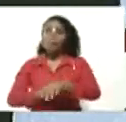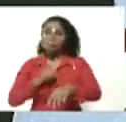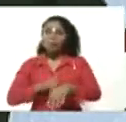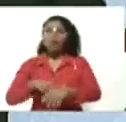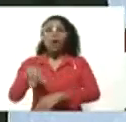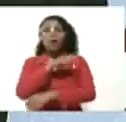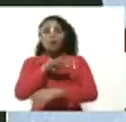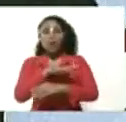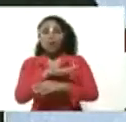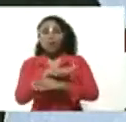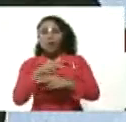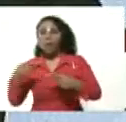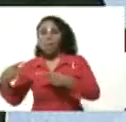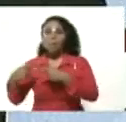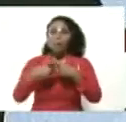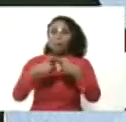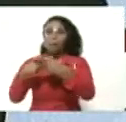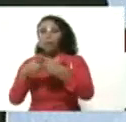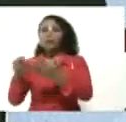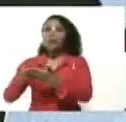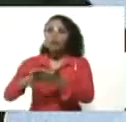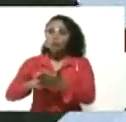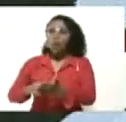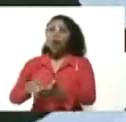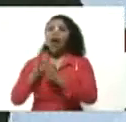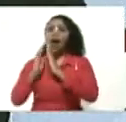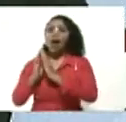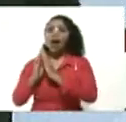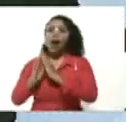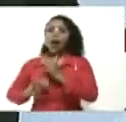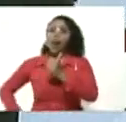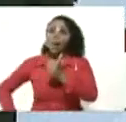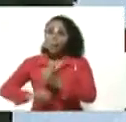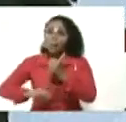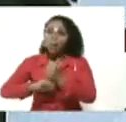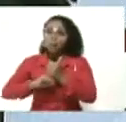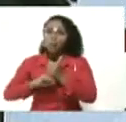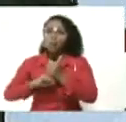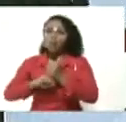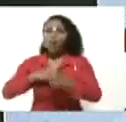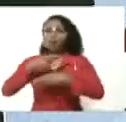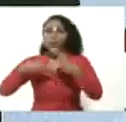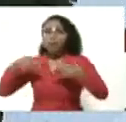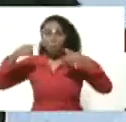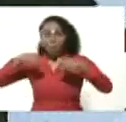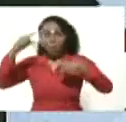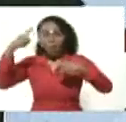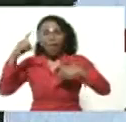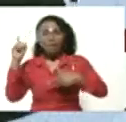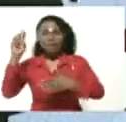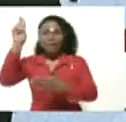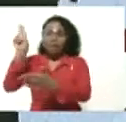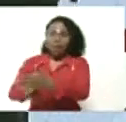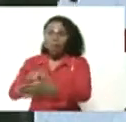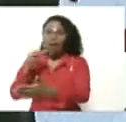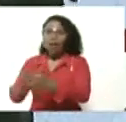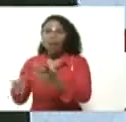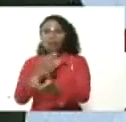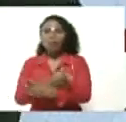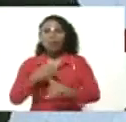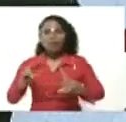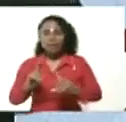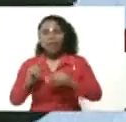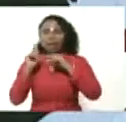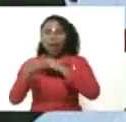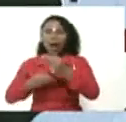las contradicciones se solventan a favor de las mayorías. Una revolución hoy en día es la radicalización de la democracia. Y